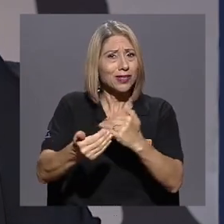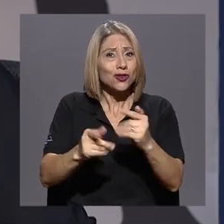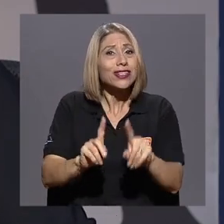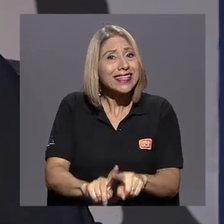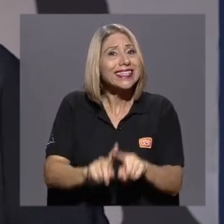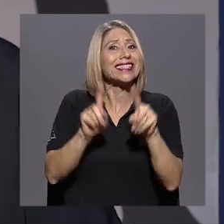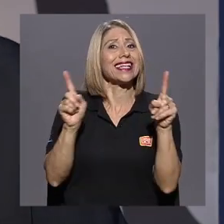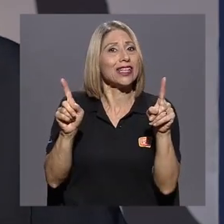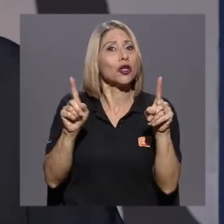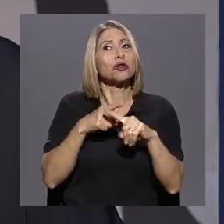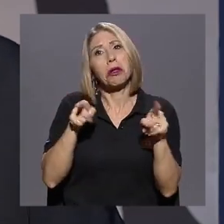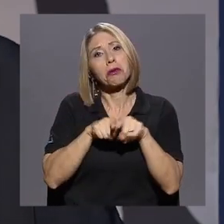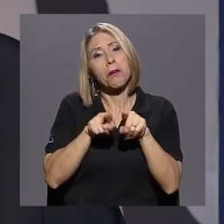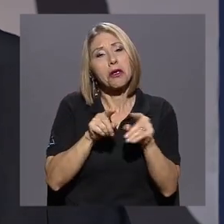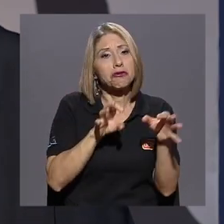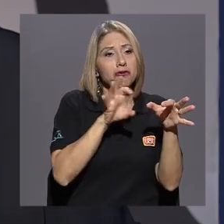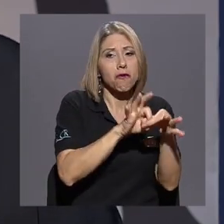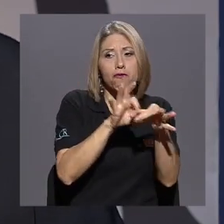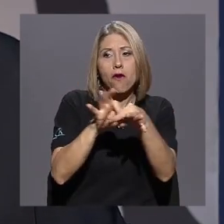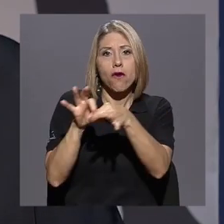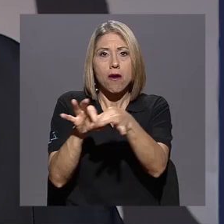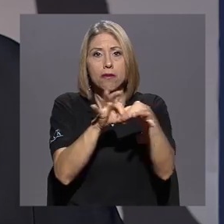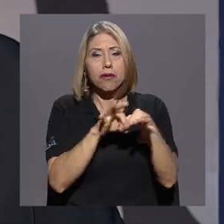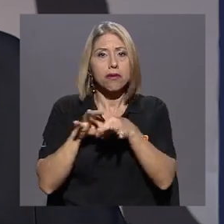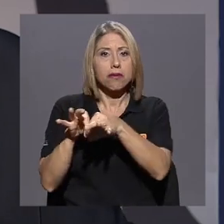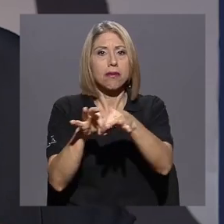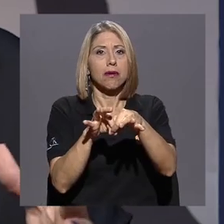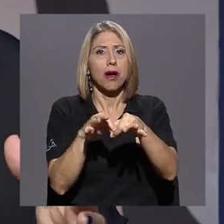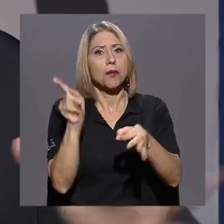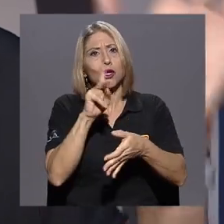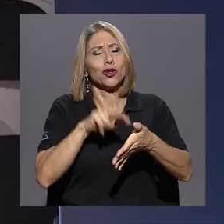distintos y que a la vez se relacionan, ¿verdad? Porque tampoco es que hemos estado